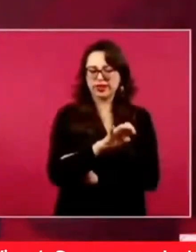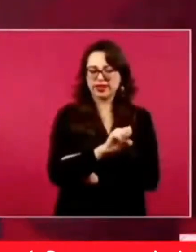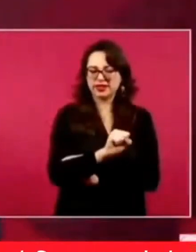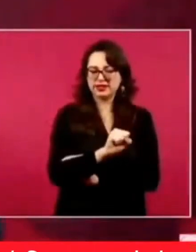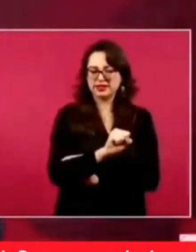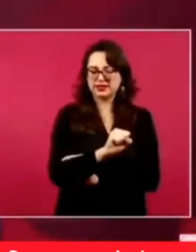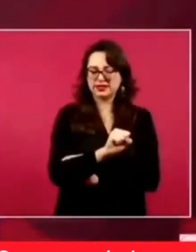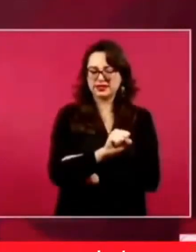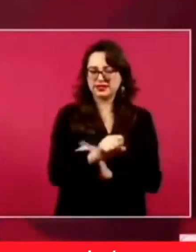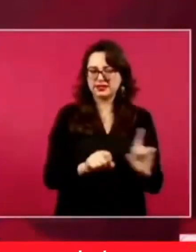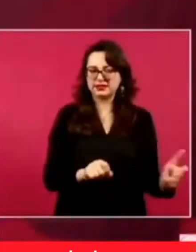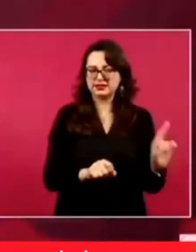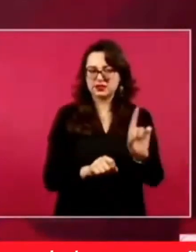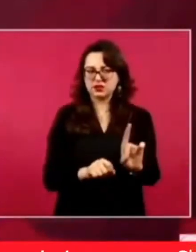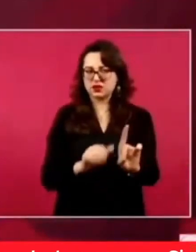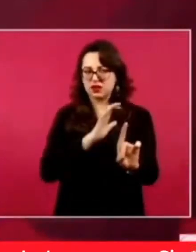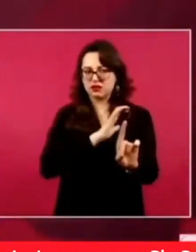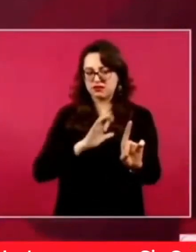Entonces,